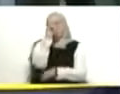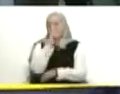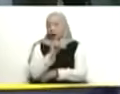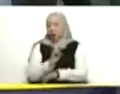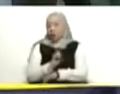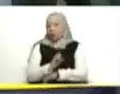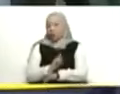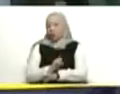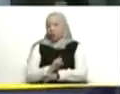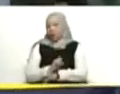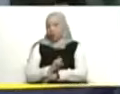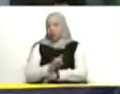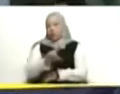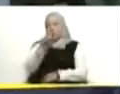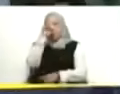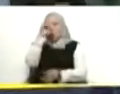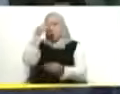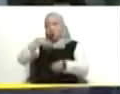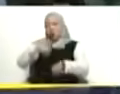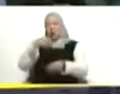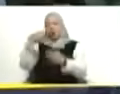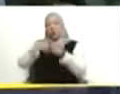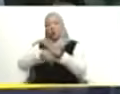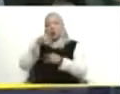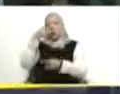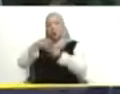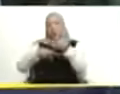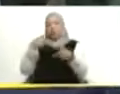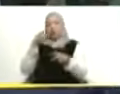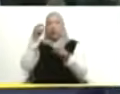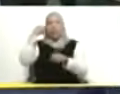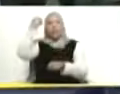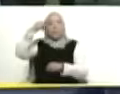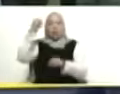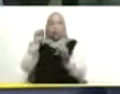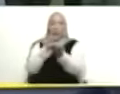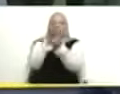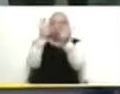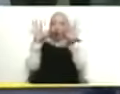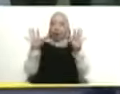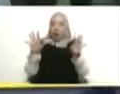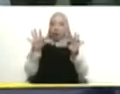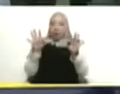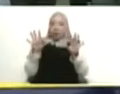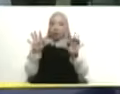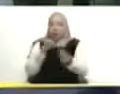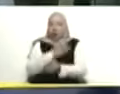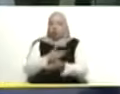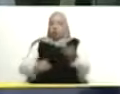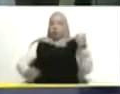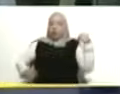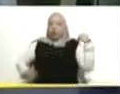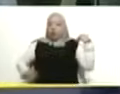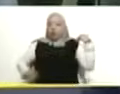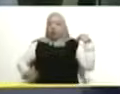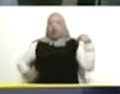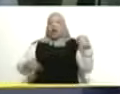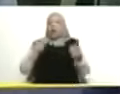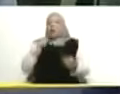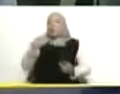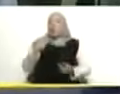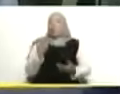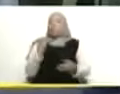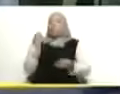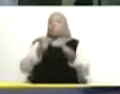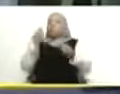años con una coherencia programática, con una visión clara fundada por el comandante, ¿qué me diría? La